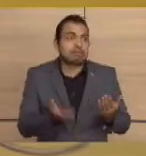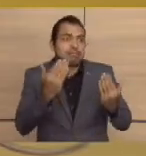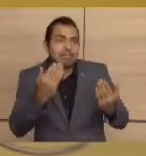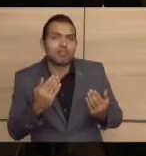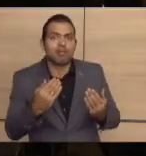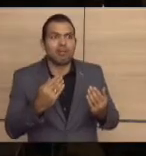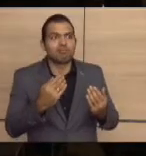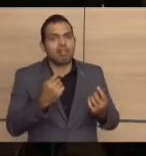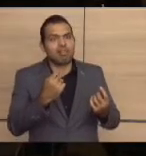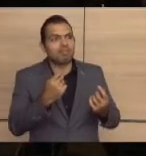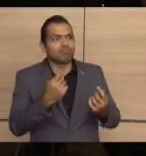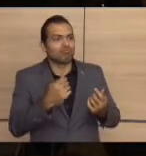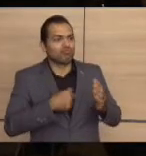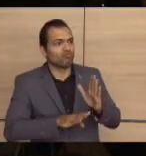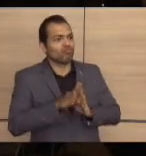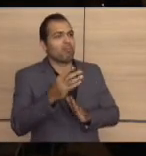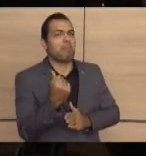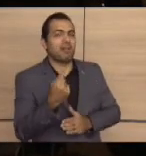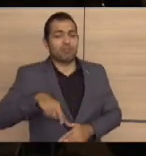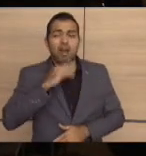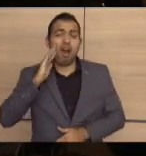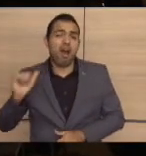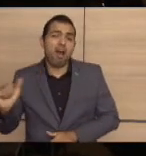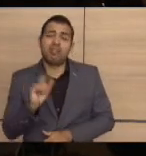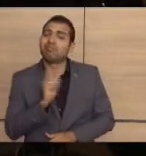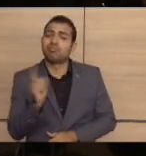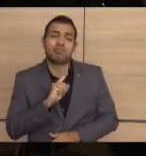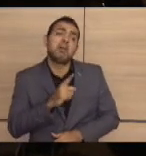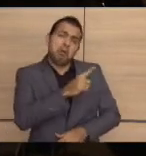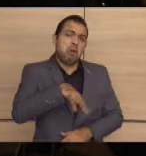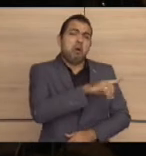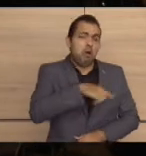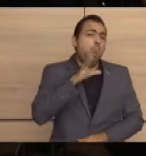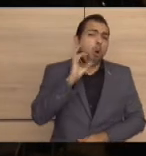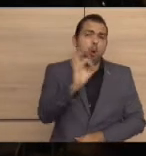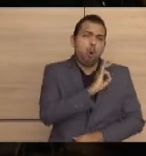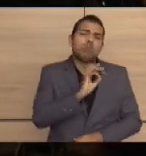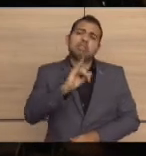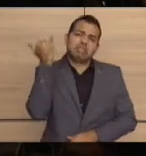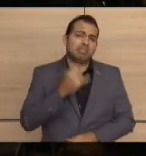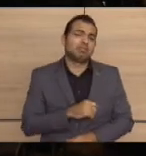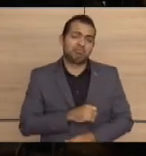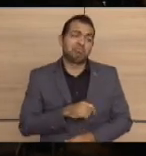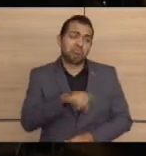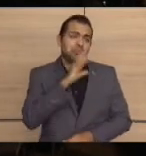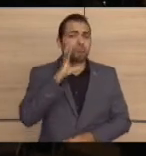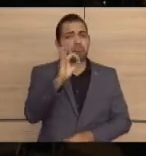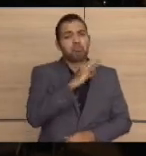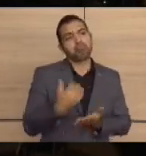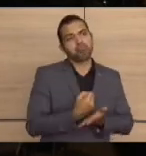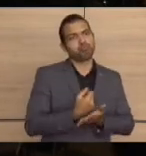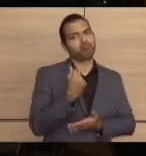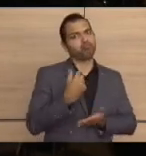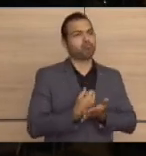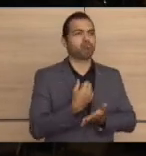como una oportunidad para salir adelante, mientras que las mujeres es casi que firmar un contrato para retroceder en nuestros derechos y en